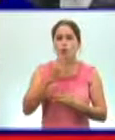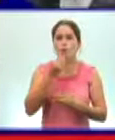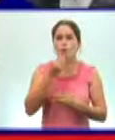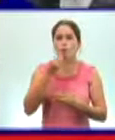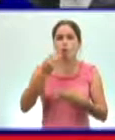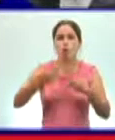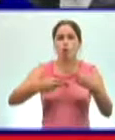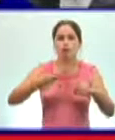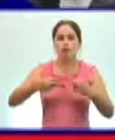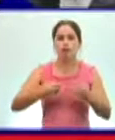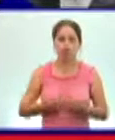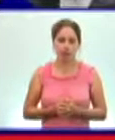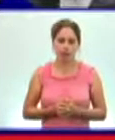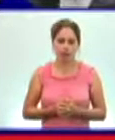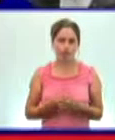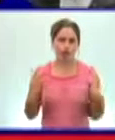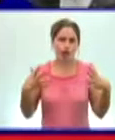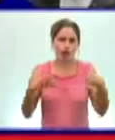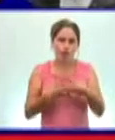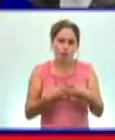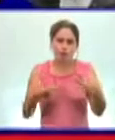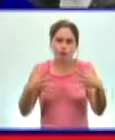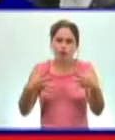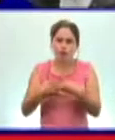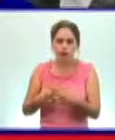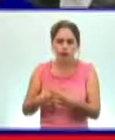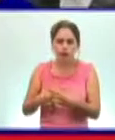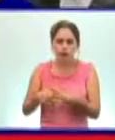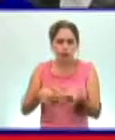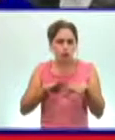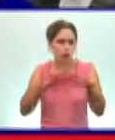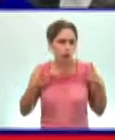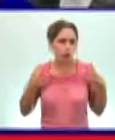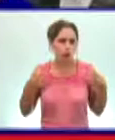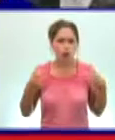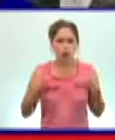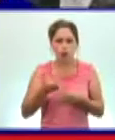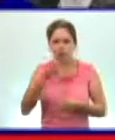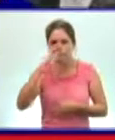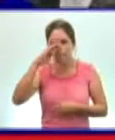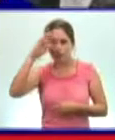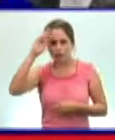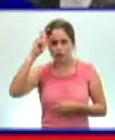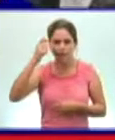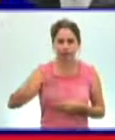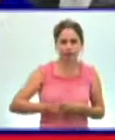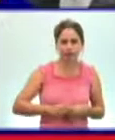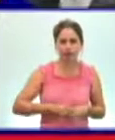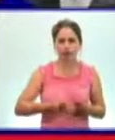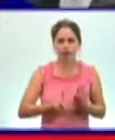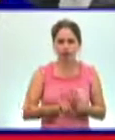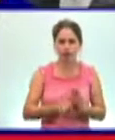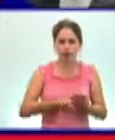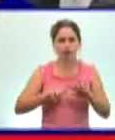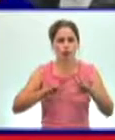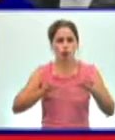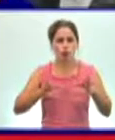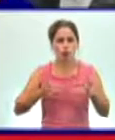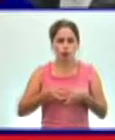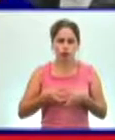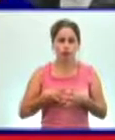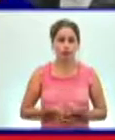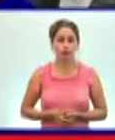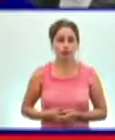entre patria, justicia, bienestar, derecho. Y dice, y continúa Martí: no vivimos para